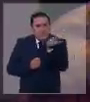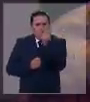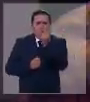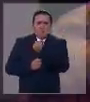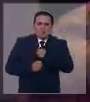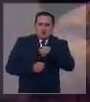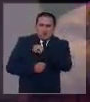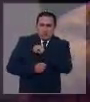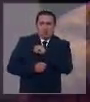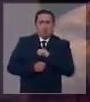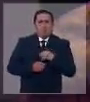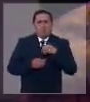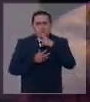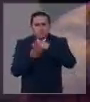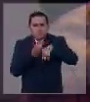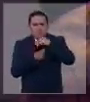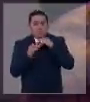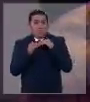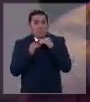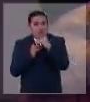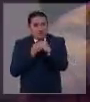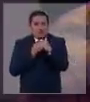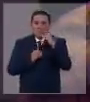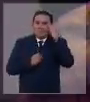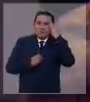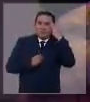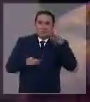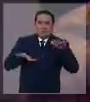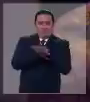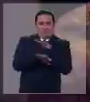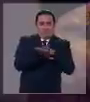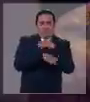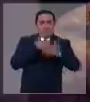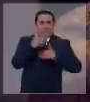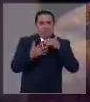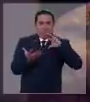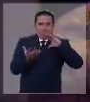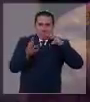cambio climático. Y el INE escogió Mérida para